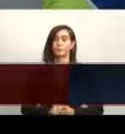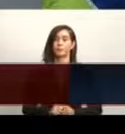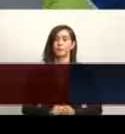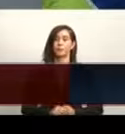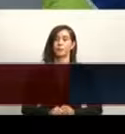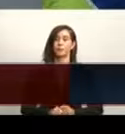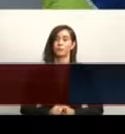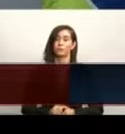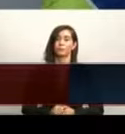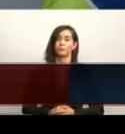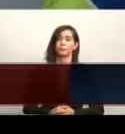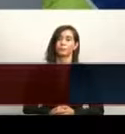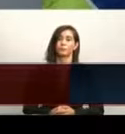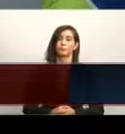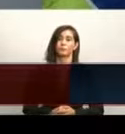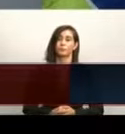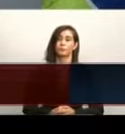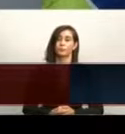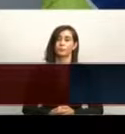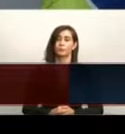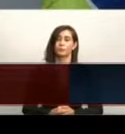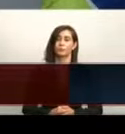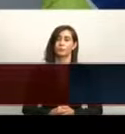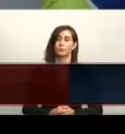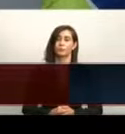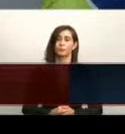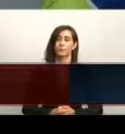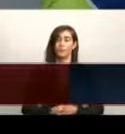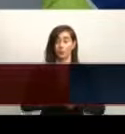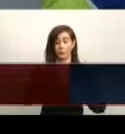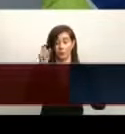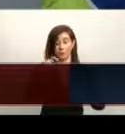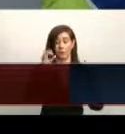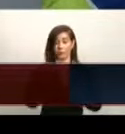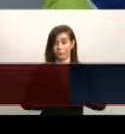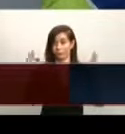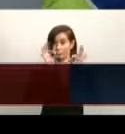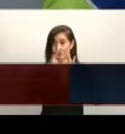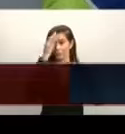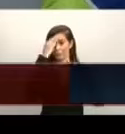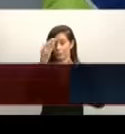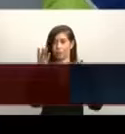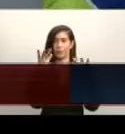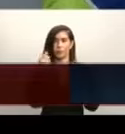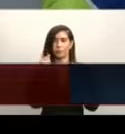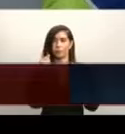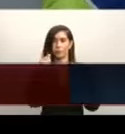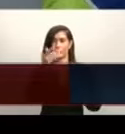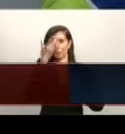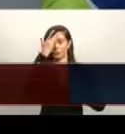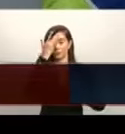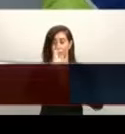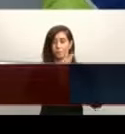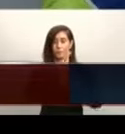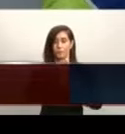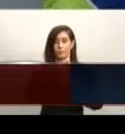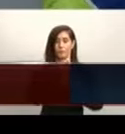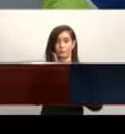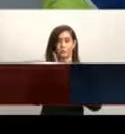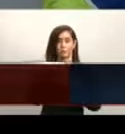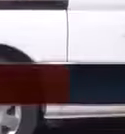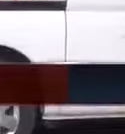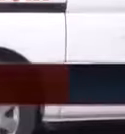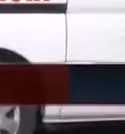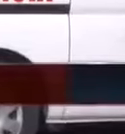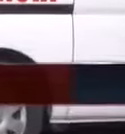según las indicaciones protocolares previamente establecidas. Sánchez Cárdenas descartó que hayan problemas con el traslado